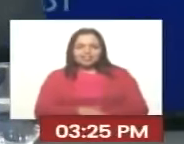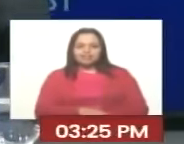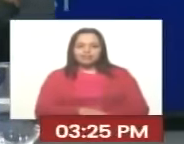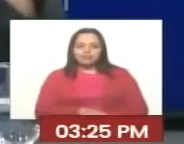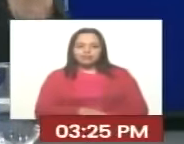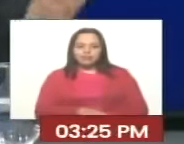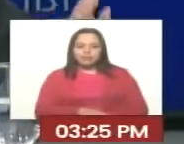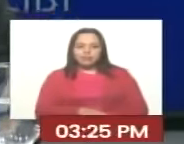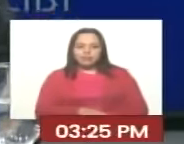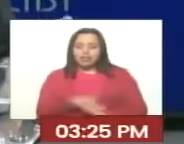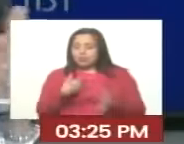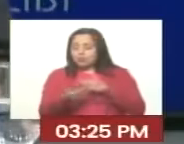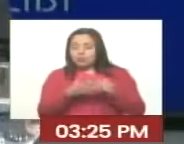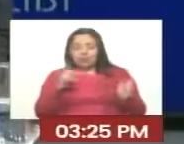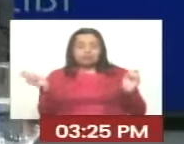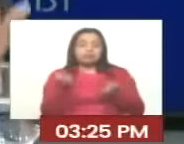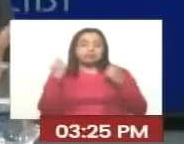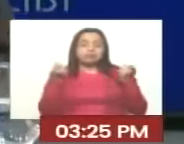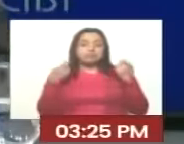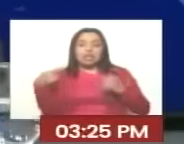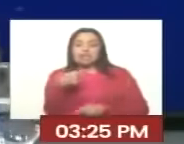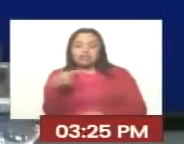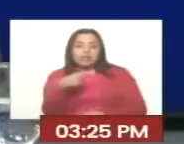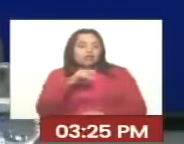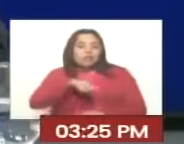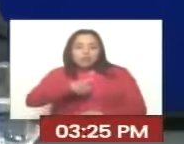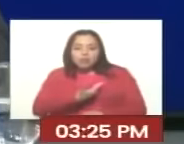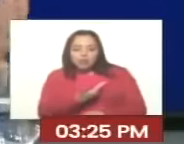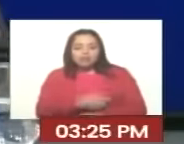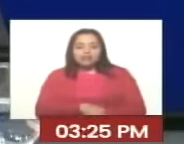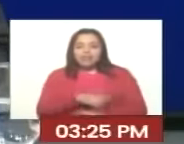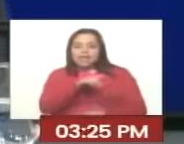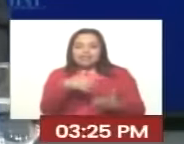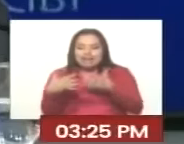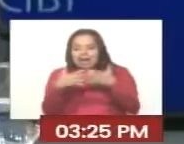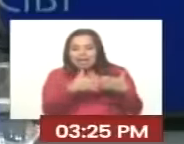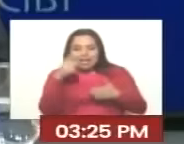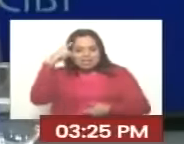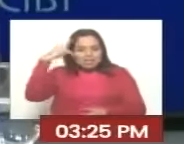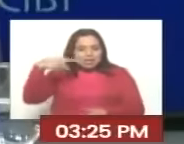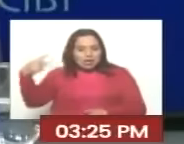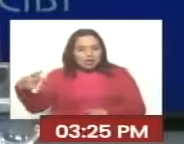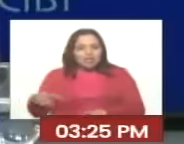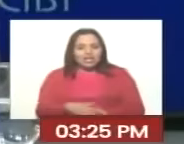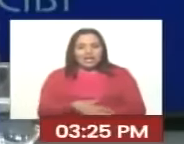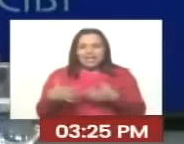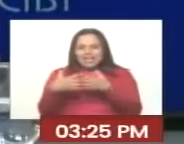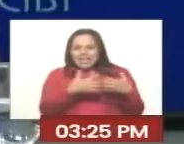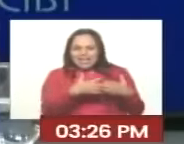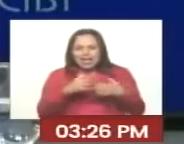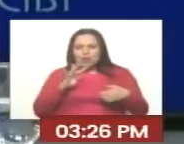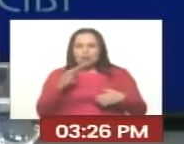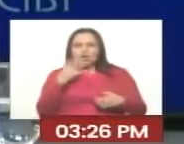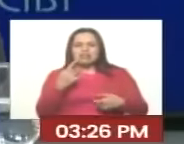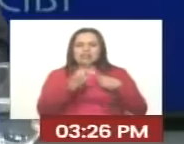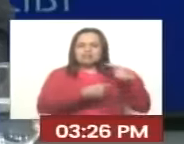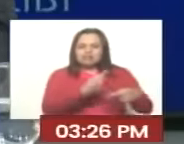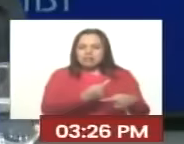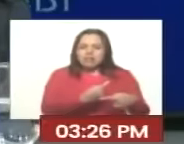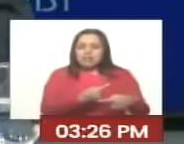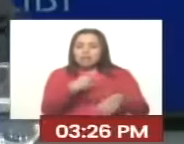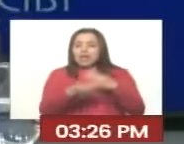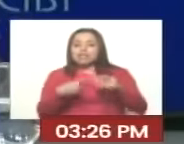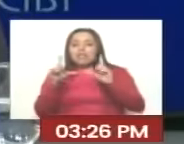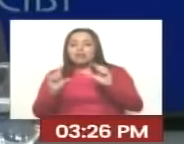de toda esa propaganda negativa, no han podido. Esa guerra psicológica, esa guerra llamada de cuarta generación para